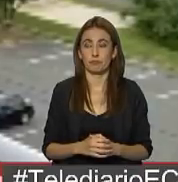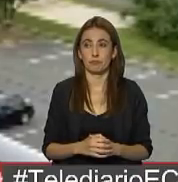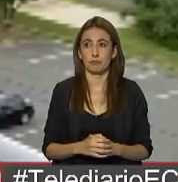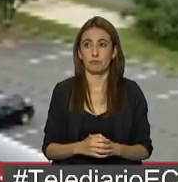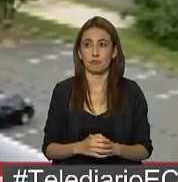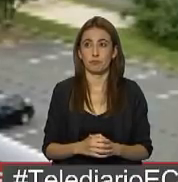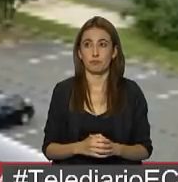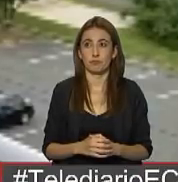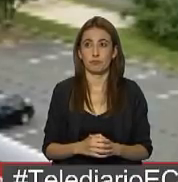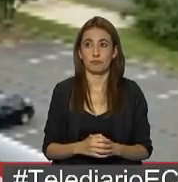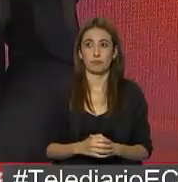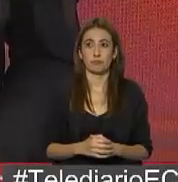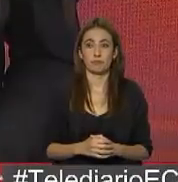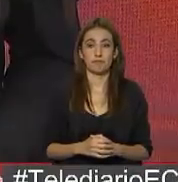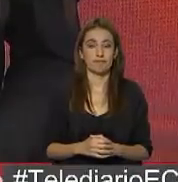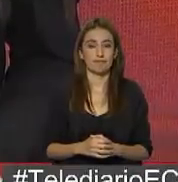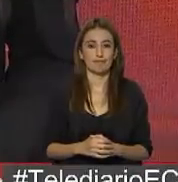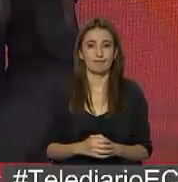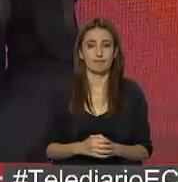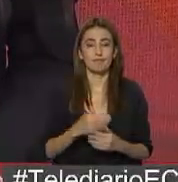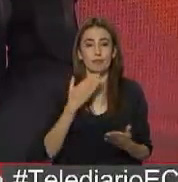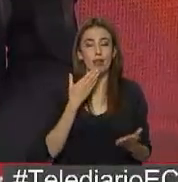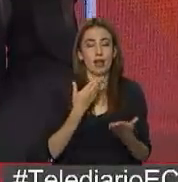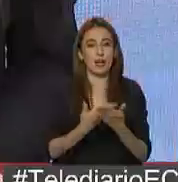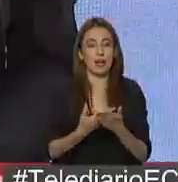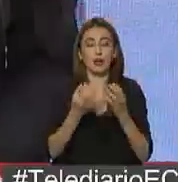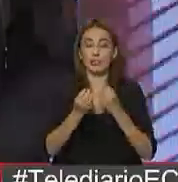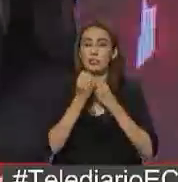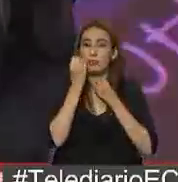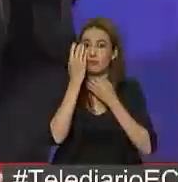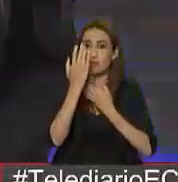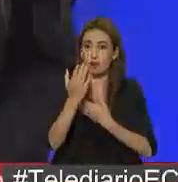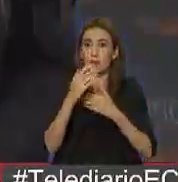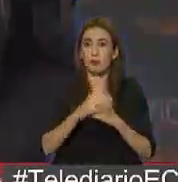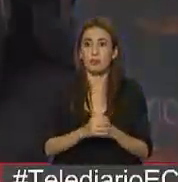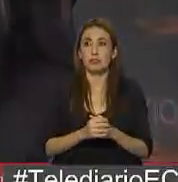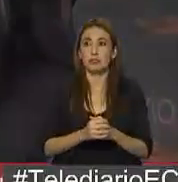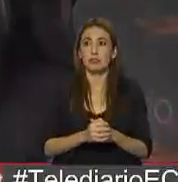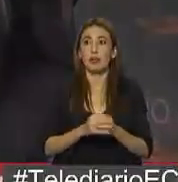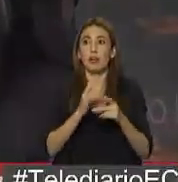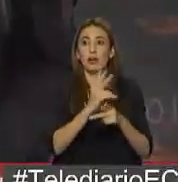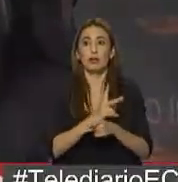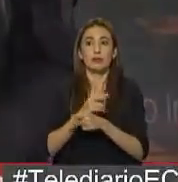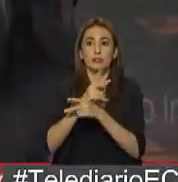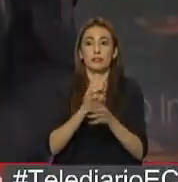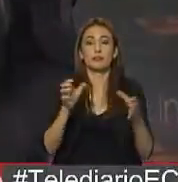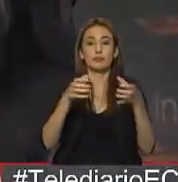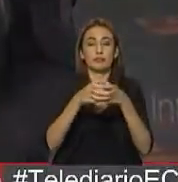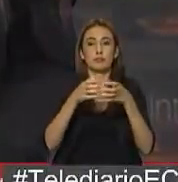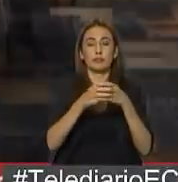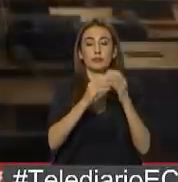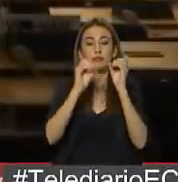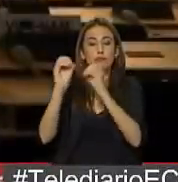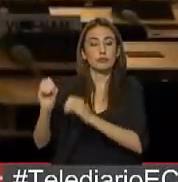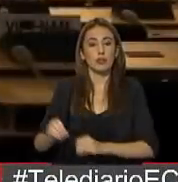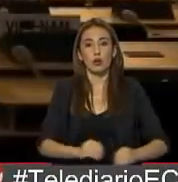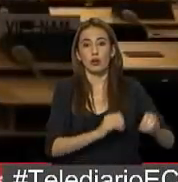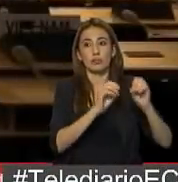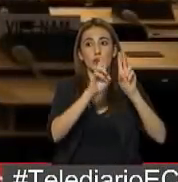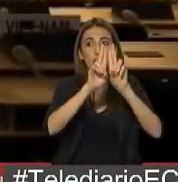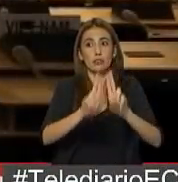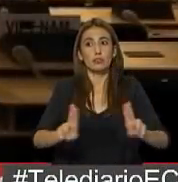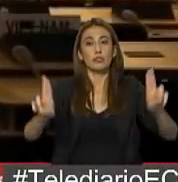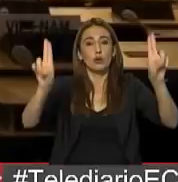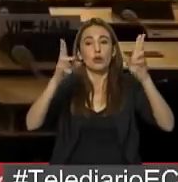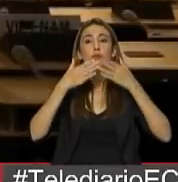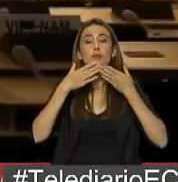para Ecuador TV. Gracias, Natalie, por tu reporte. Y el Consejo de Derechos Humanos de la Organización de Naciones Unidas aprobó desarrollar